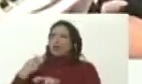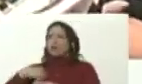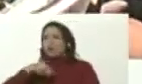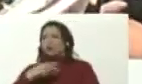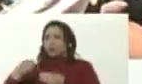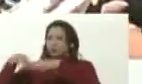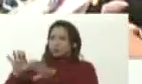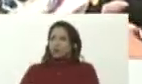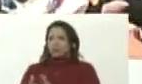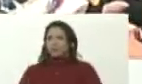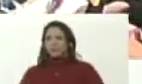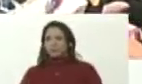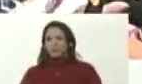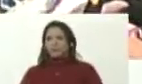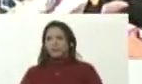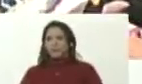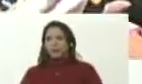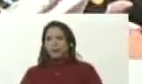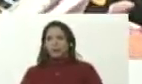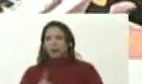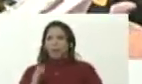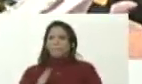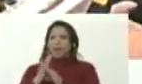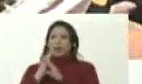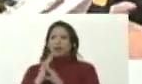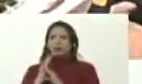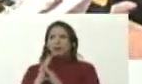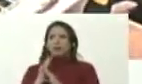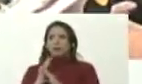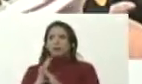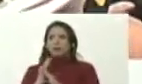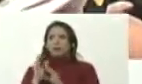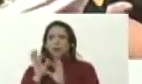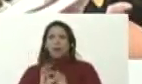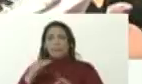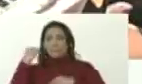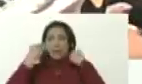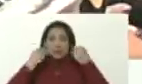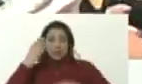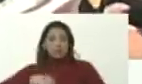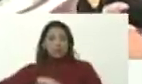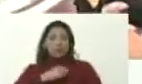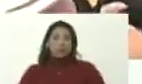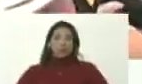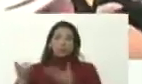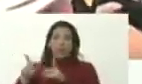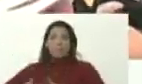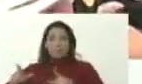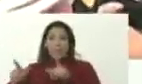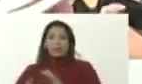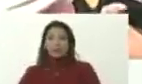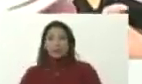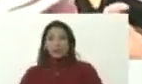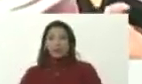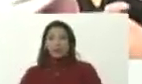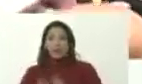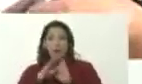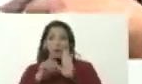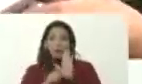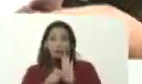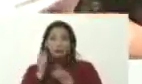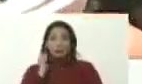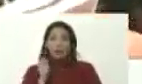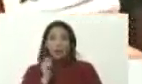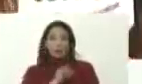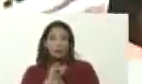vamos a rendir. No vamos a claudicar, ni siquiera pensar que nosotros vamos a cederles espacios que constitucionalmente ya se han ganado.